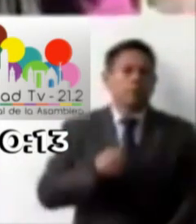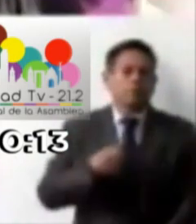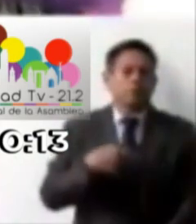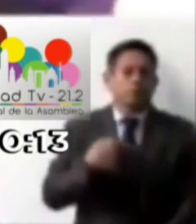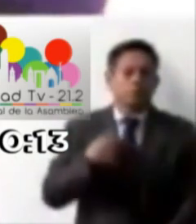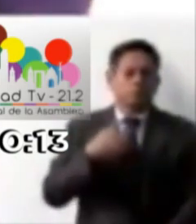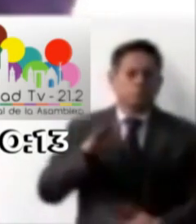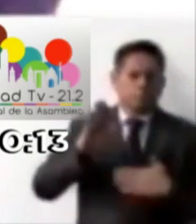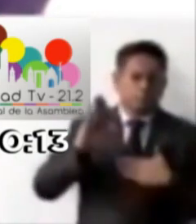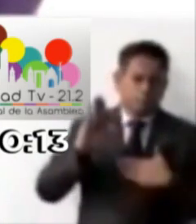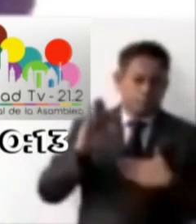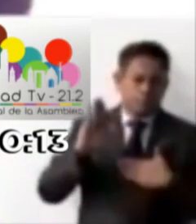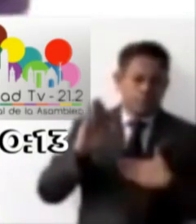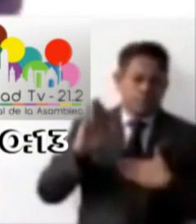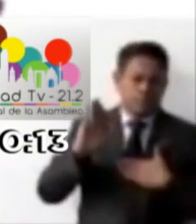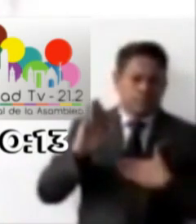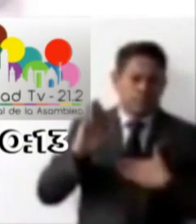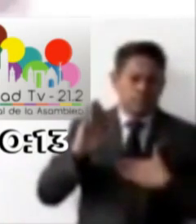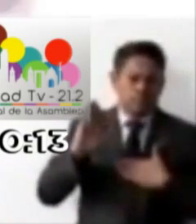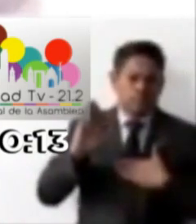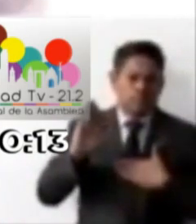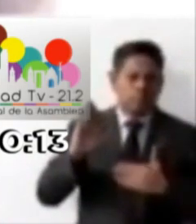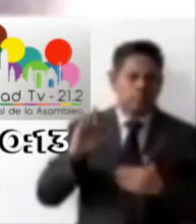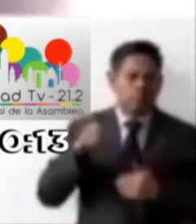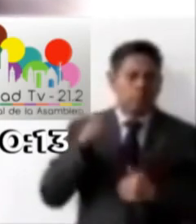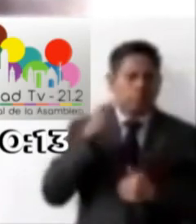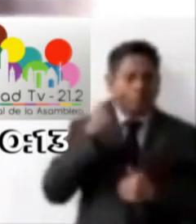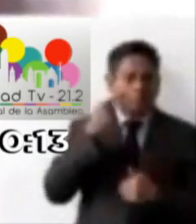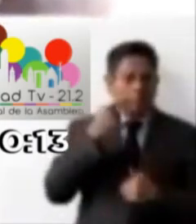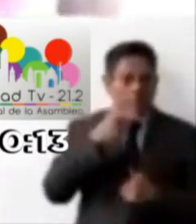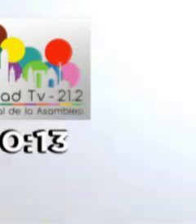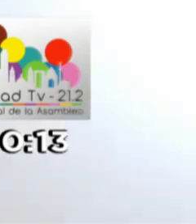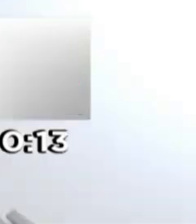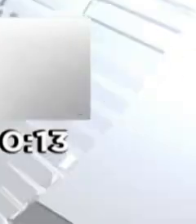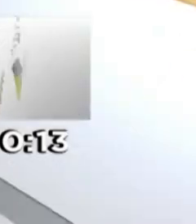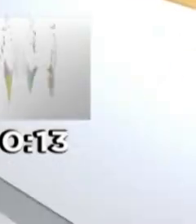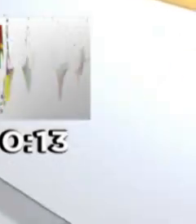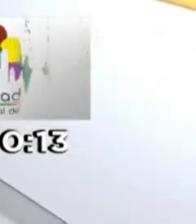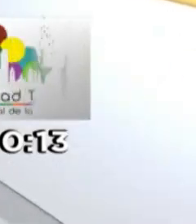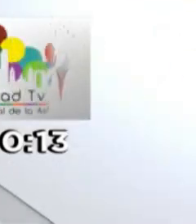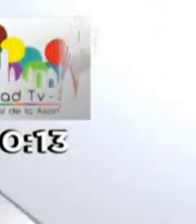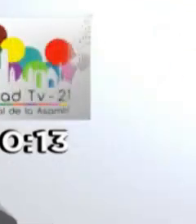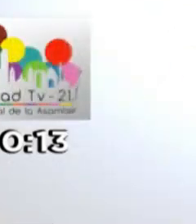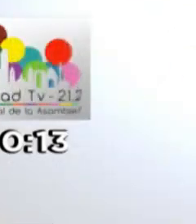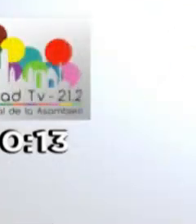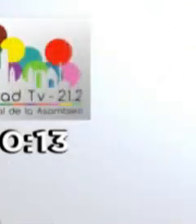a todas las víctimas de la violencia.